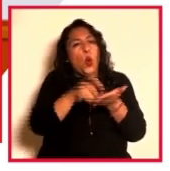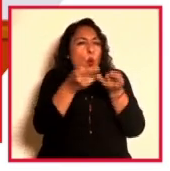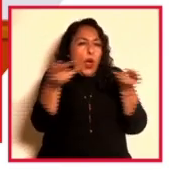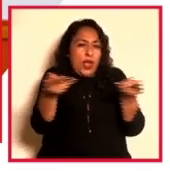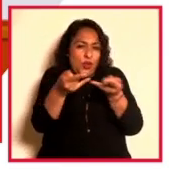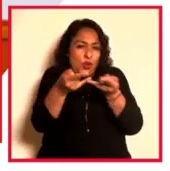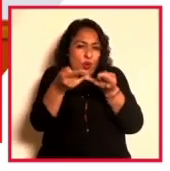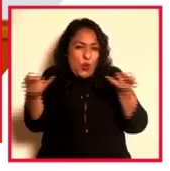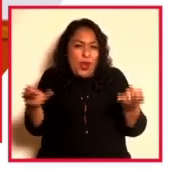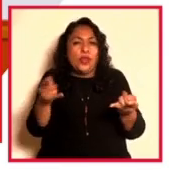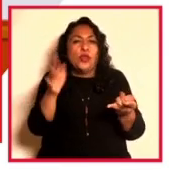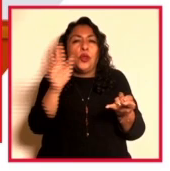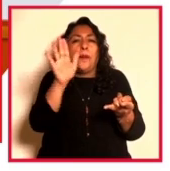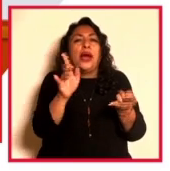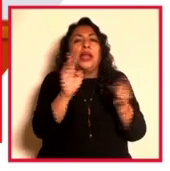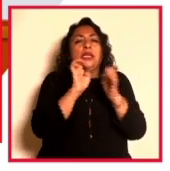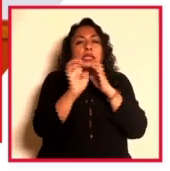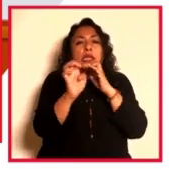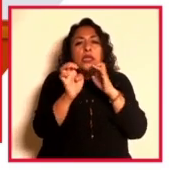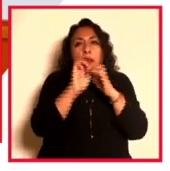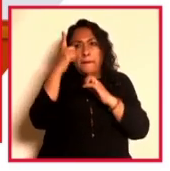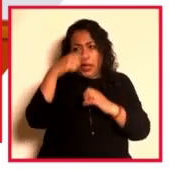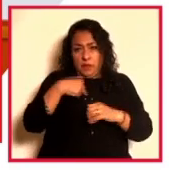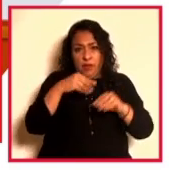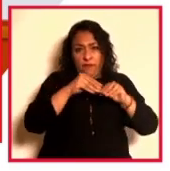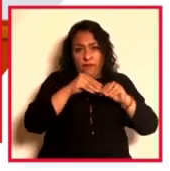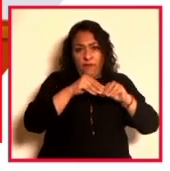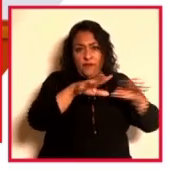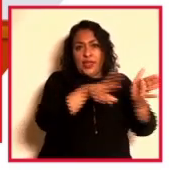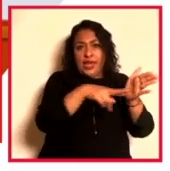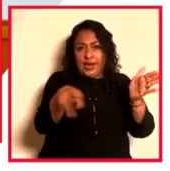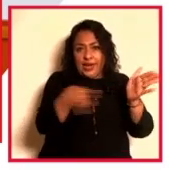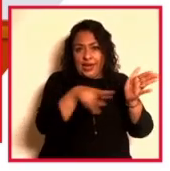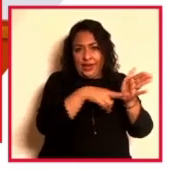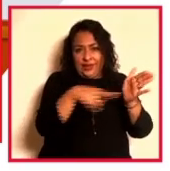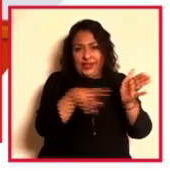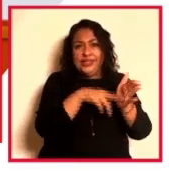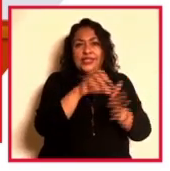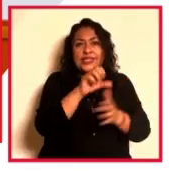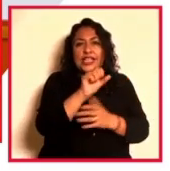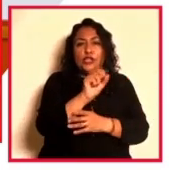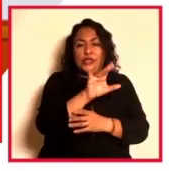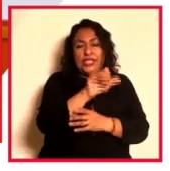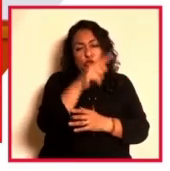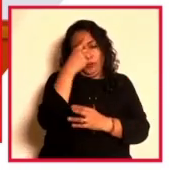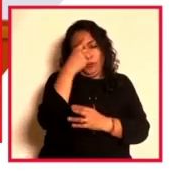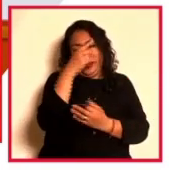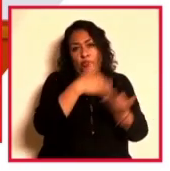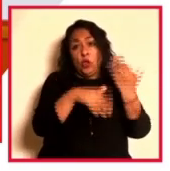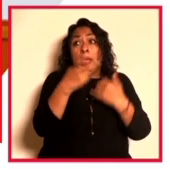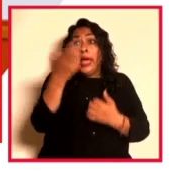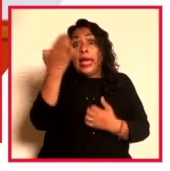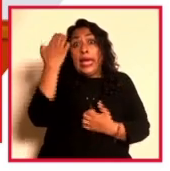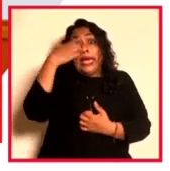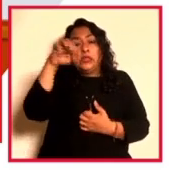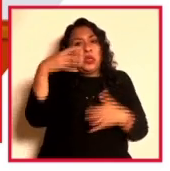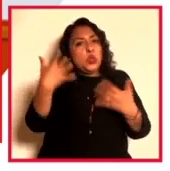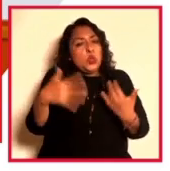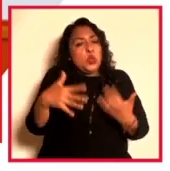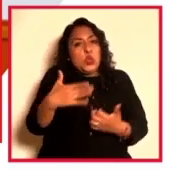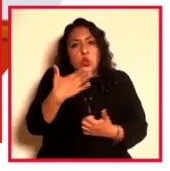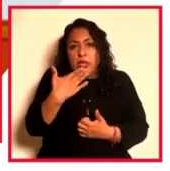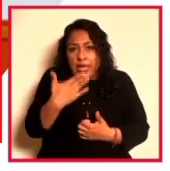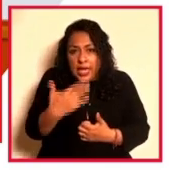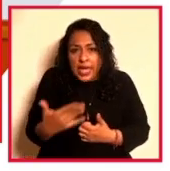entrevistas para que me las publicaran en la revista sucesos para todos entonces fue una experiencia muy buena